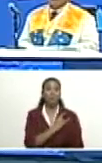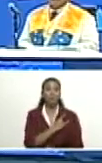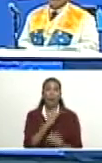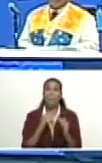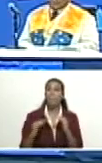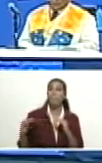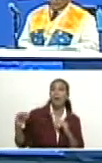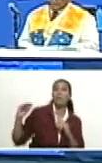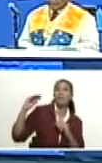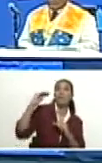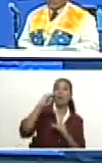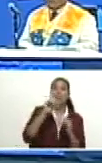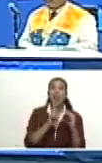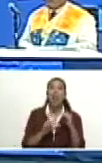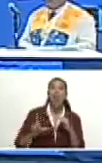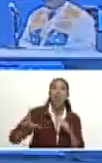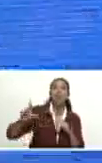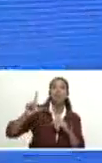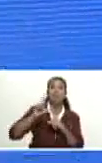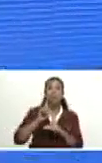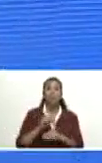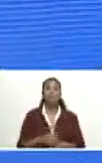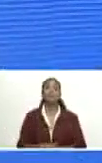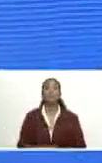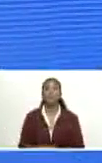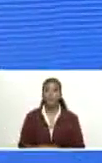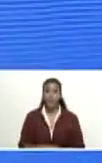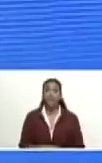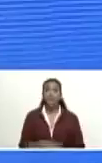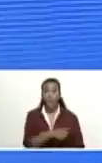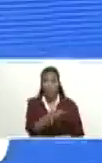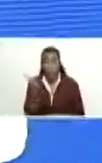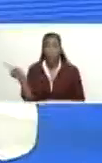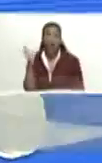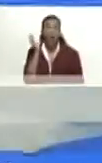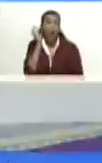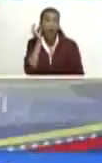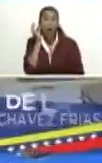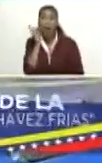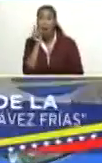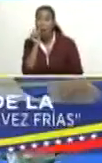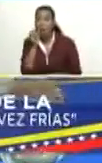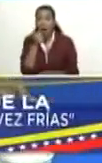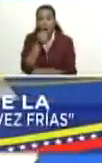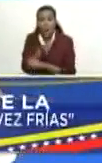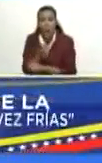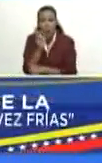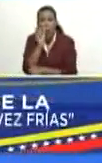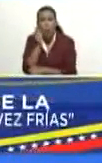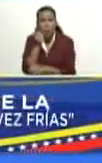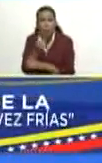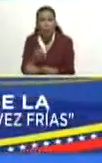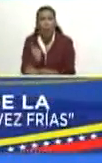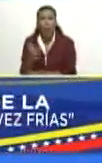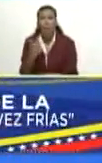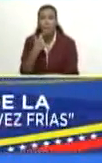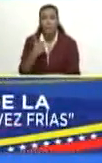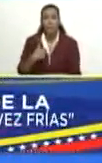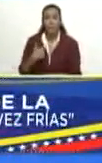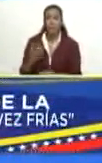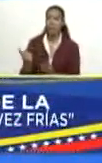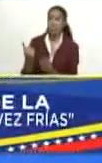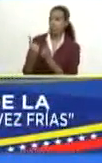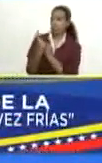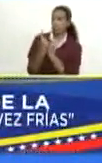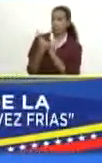más alto. Inclusive uno de los muchachos que estaba graduando me dijo,